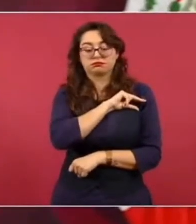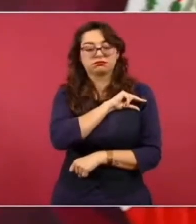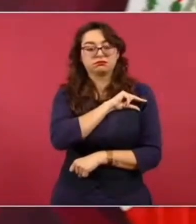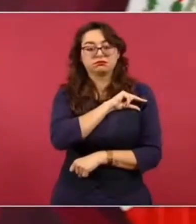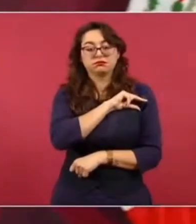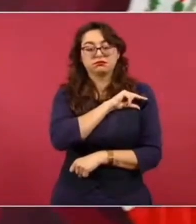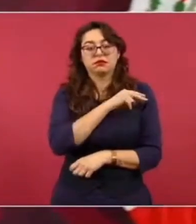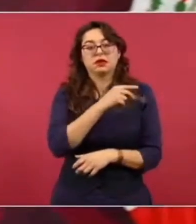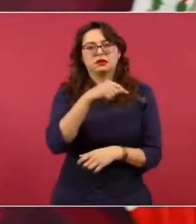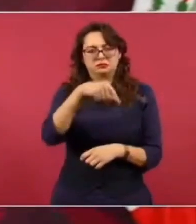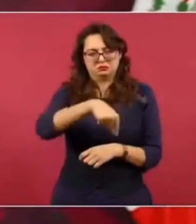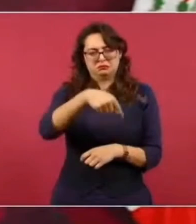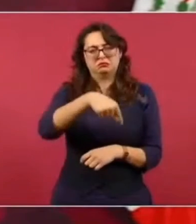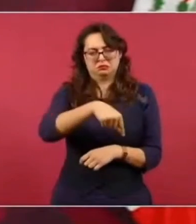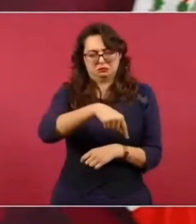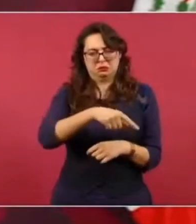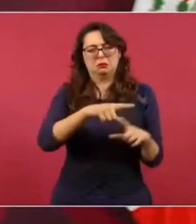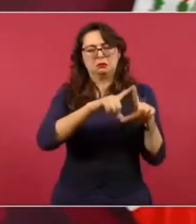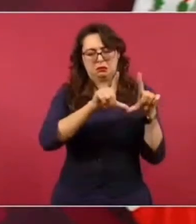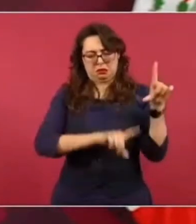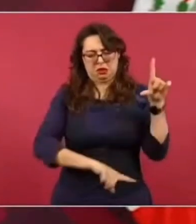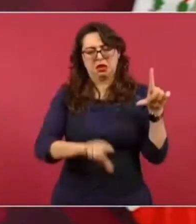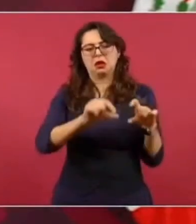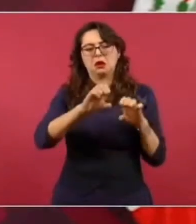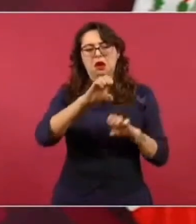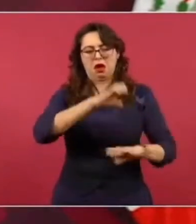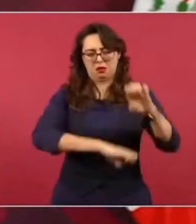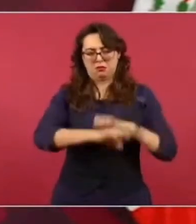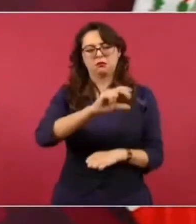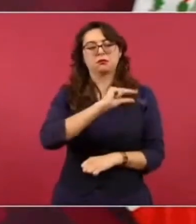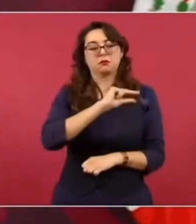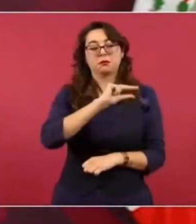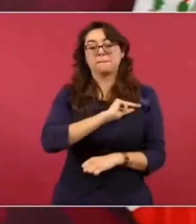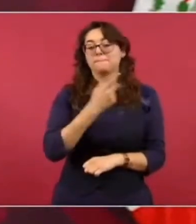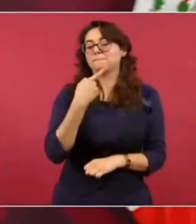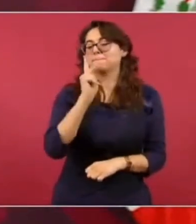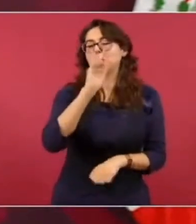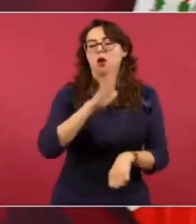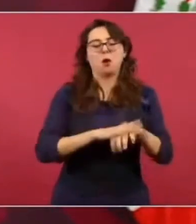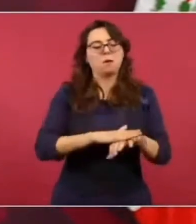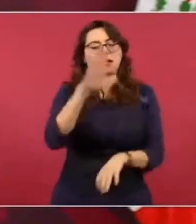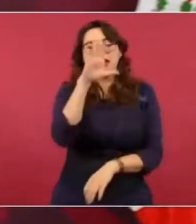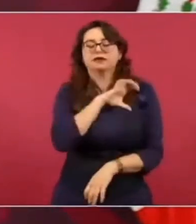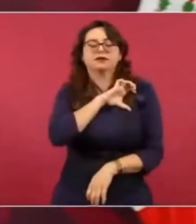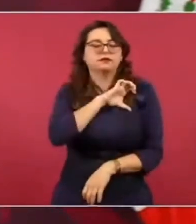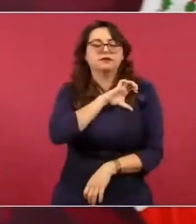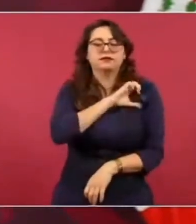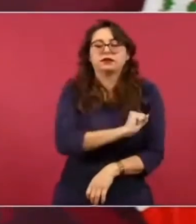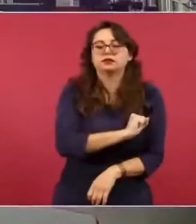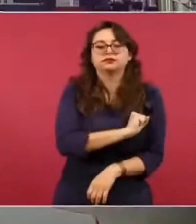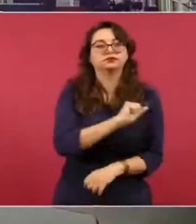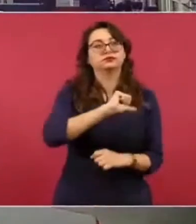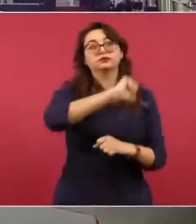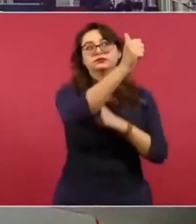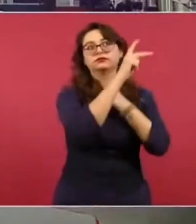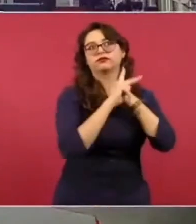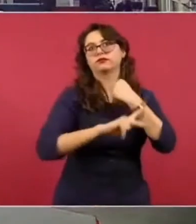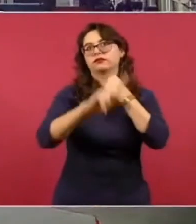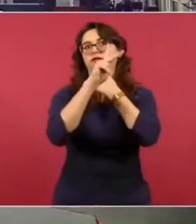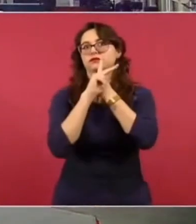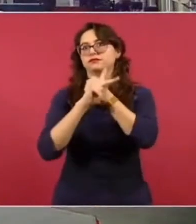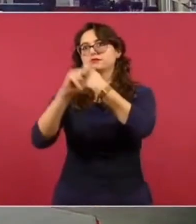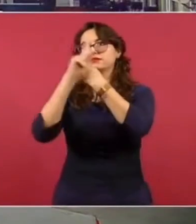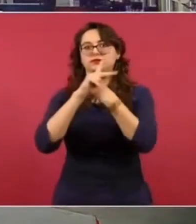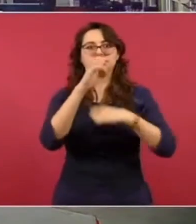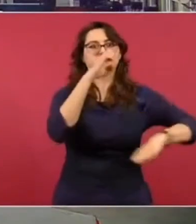nacionales y fundamentalmente son partidarios de las empresas extranjeras. Todos ellos, Diego, Aguilar